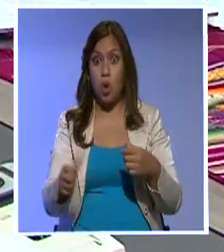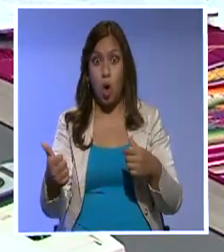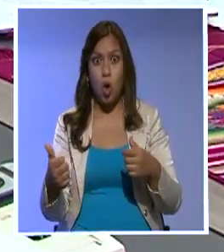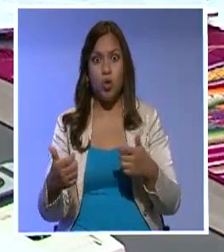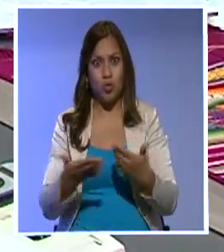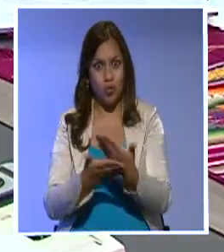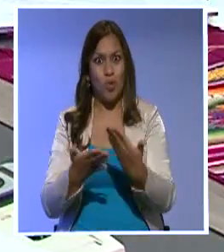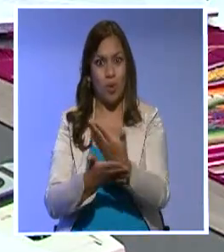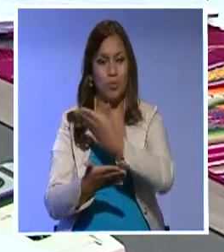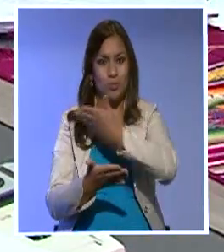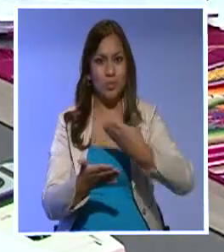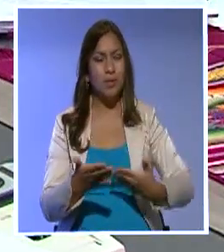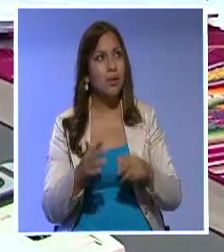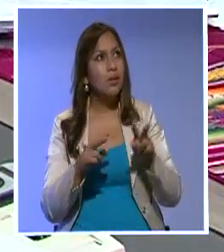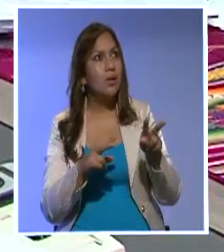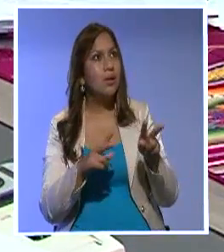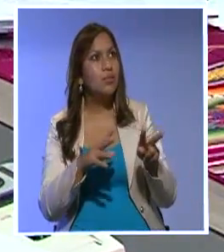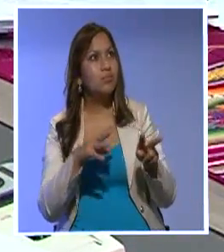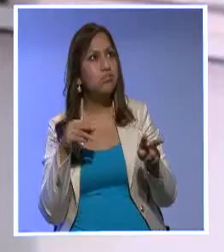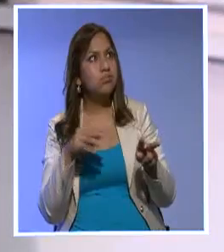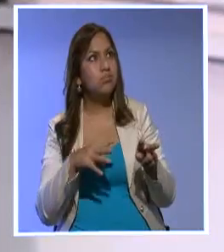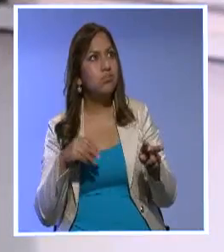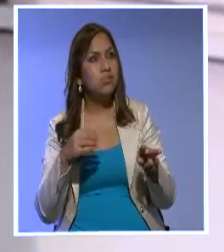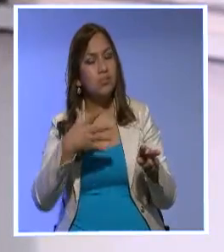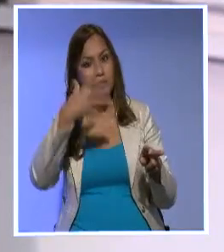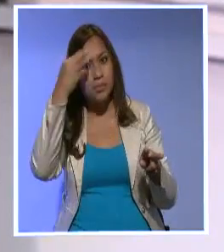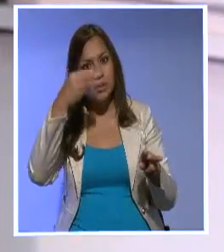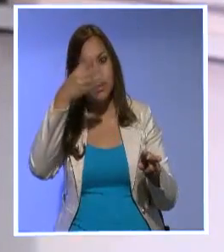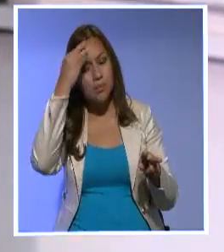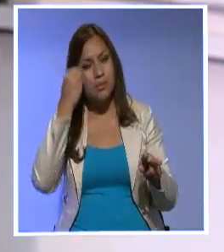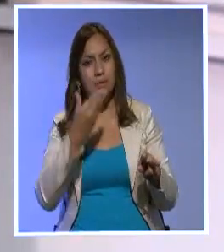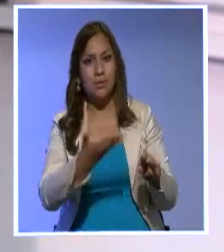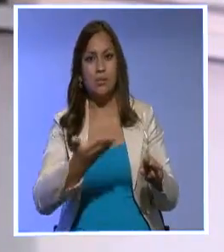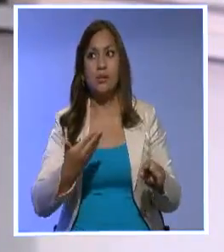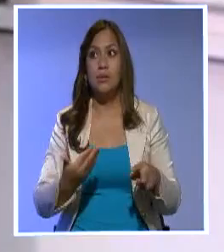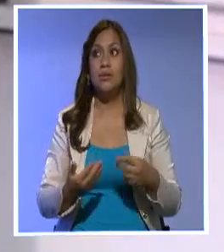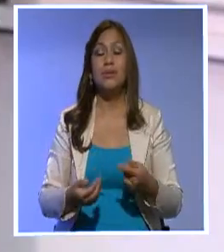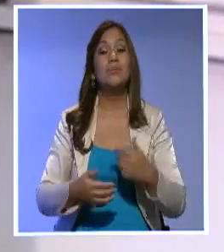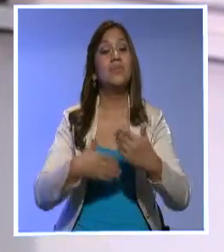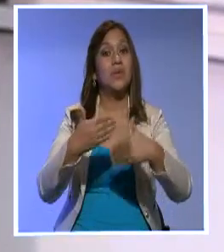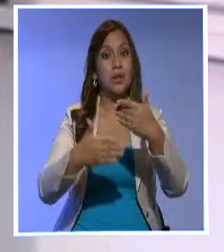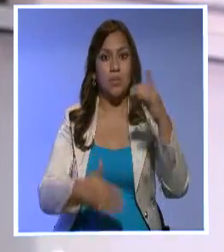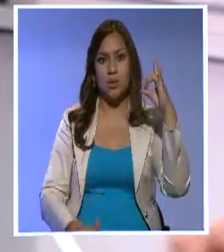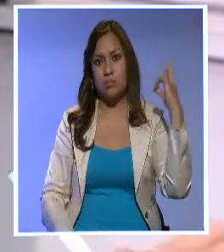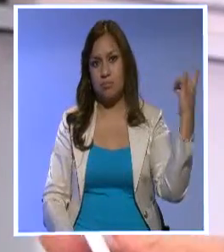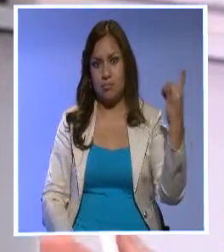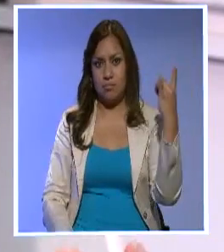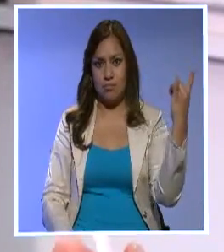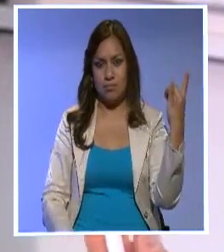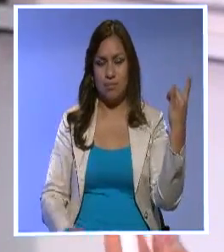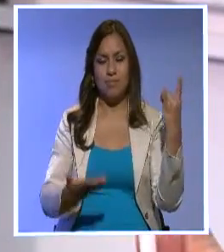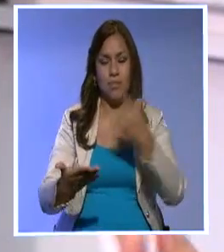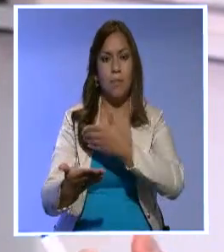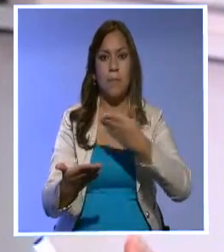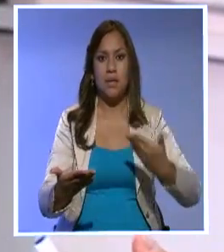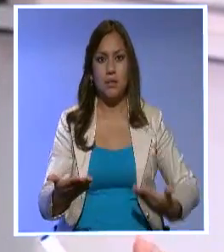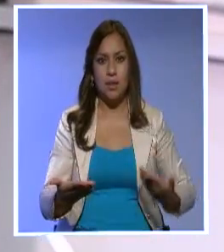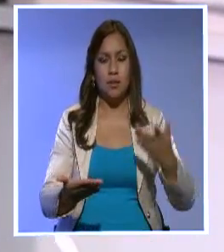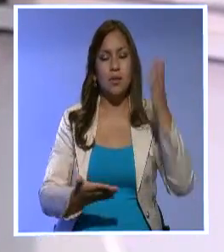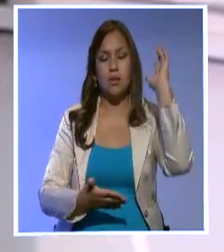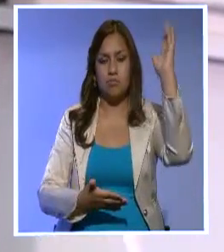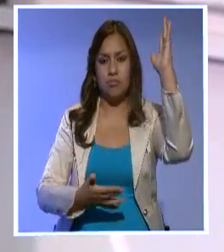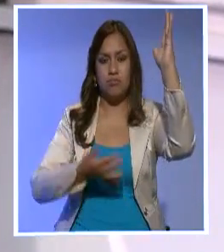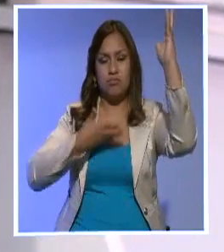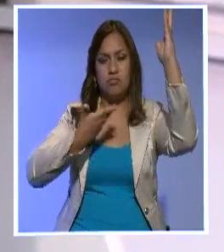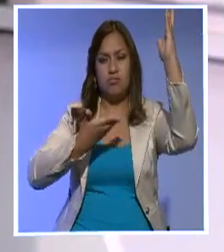sumamente emotivo y cerró con una frase que realmente nos soltó las lágrimas de manera inmediata quienes estuvimos en la